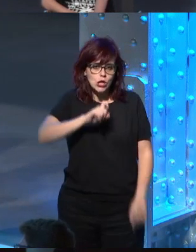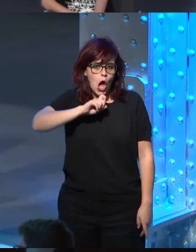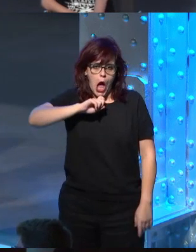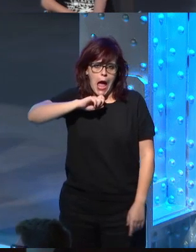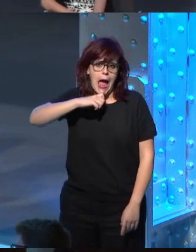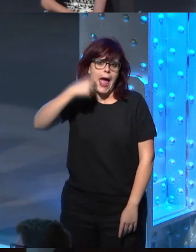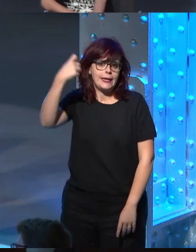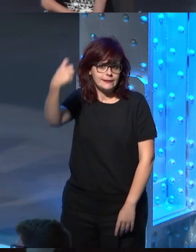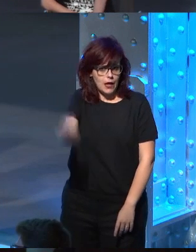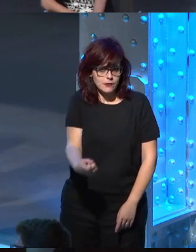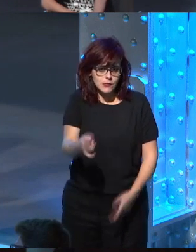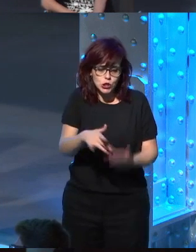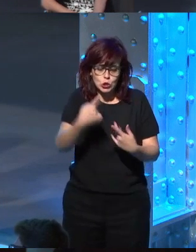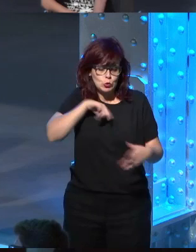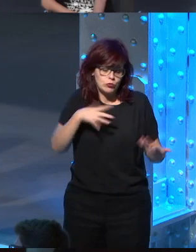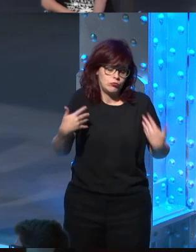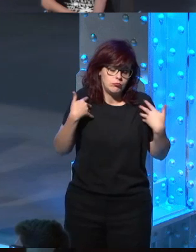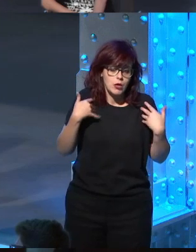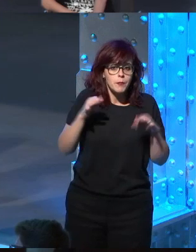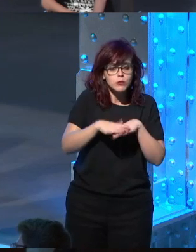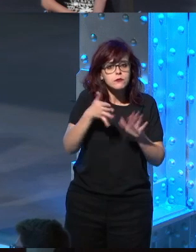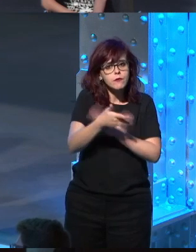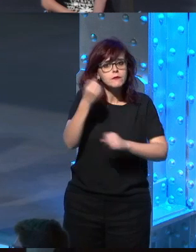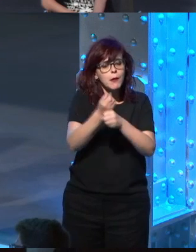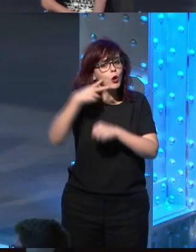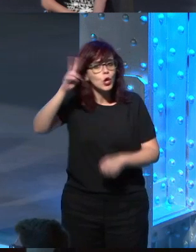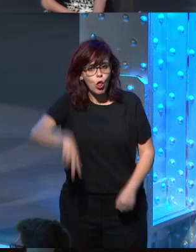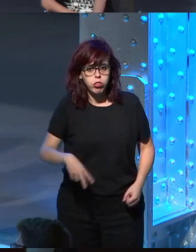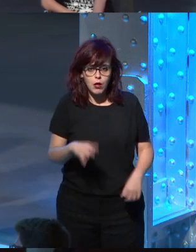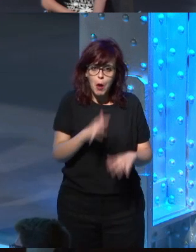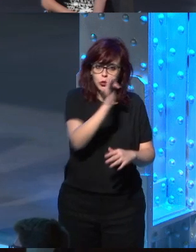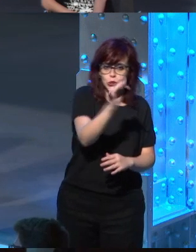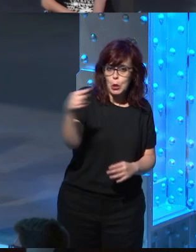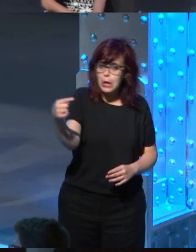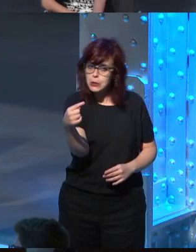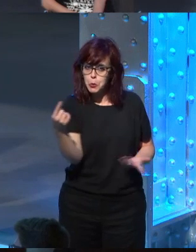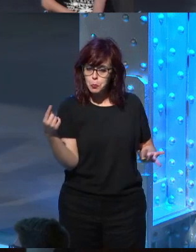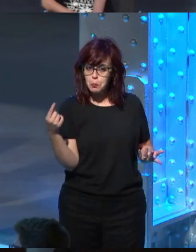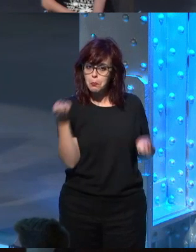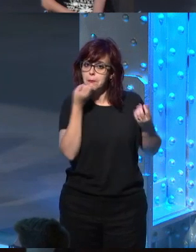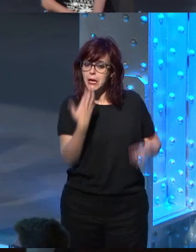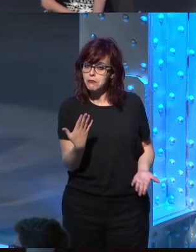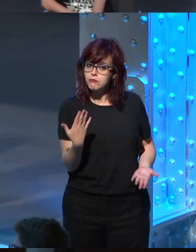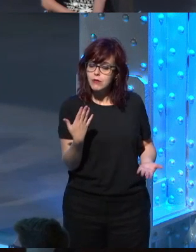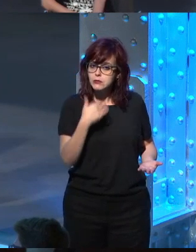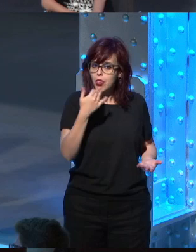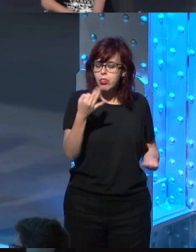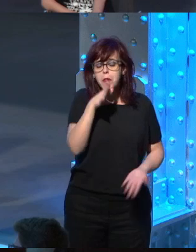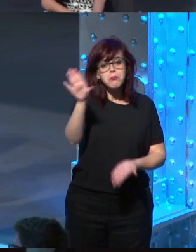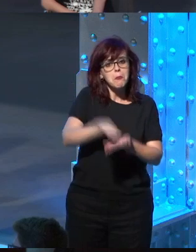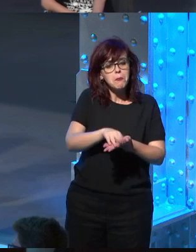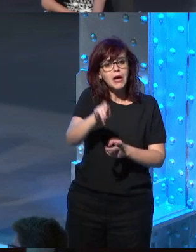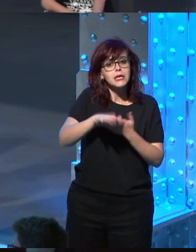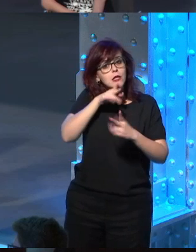vivimos mucho. Eso al final es un reconocimiento de tu trabajo, para lo bueno, para lo malo. Es algo que hay que tener en cuenta siempre.